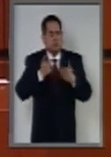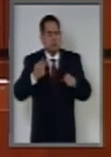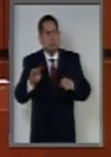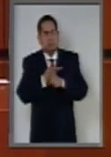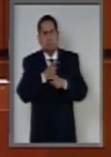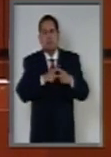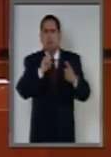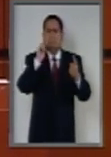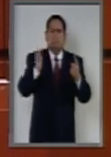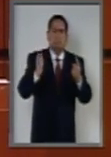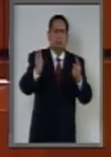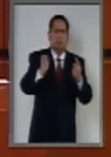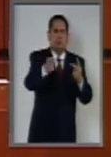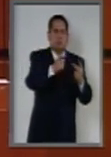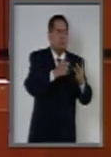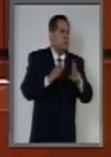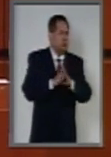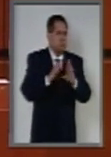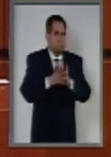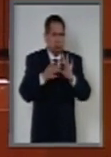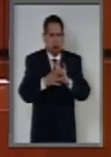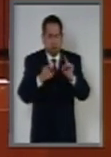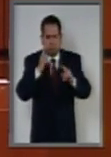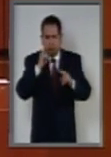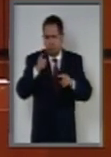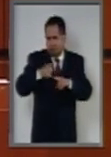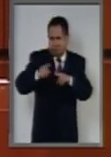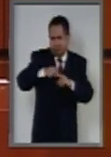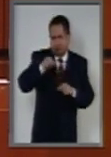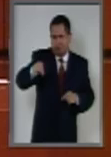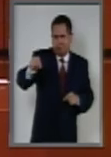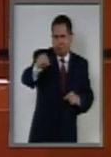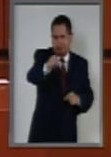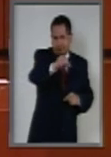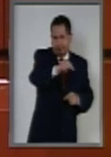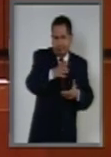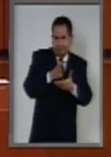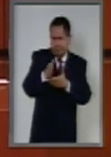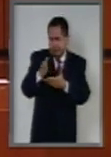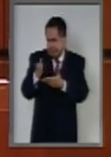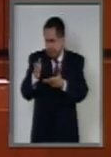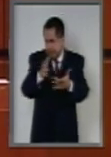guarda la solventación de observaciones a las entidades